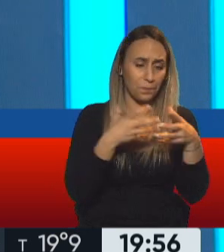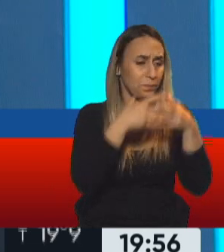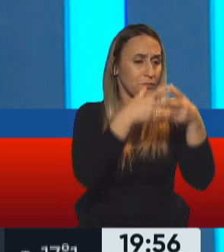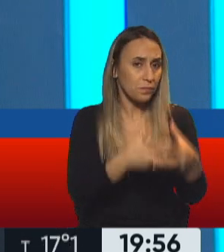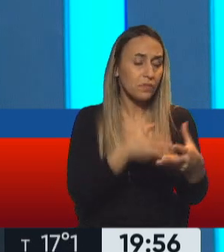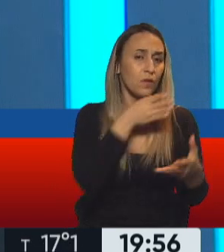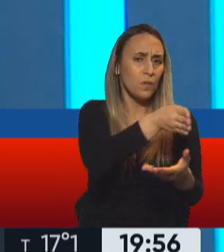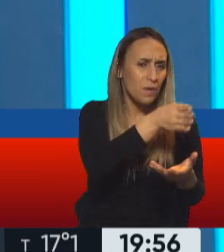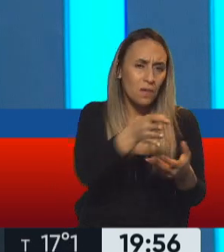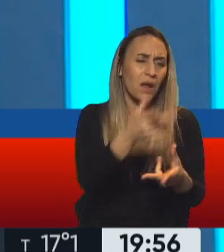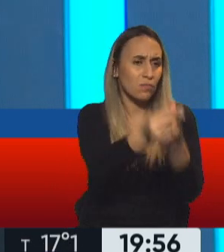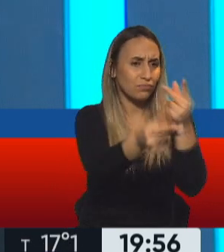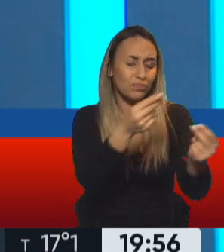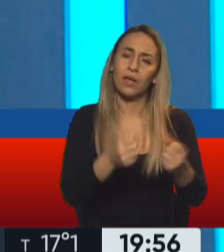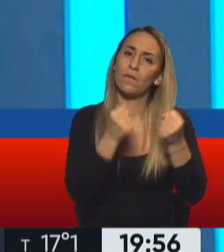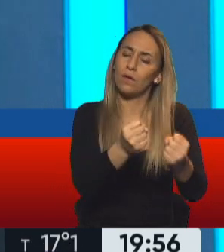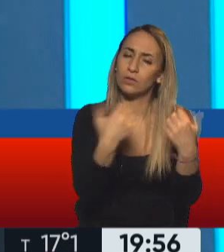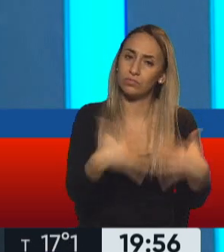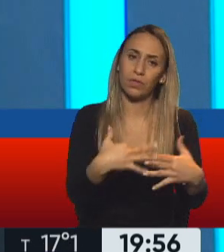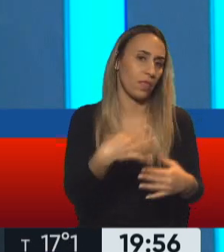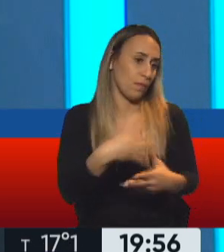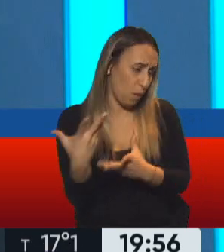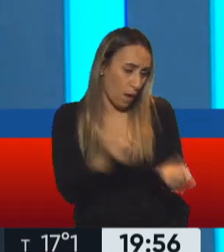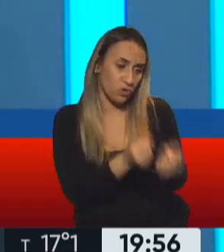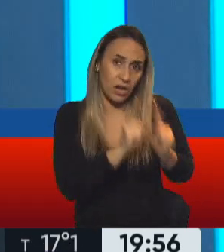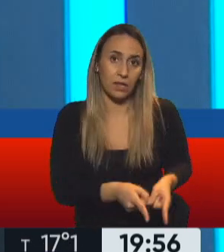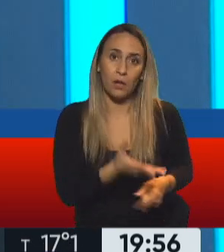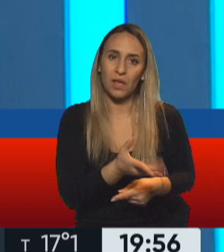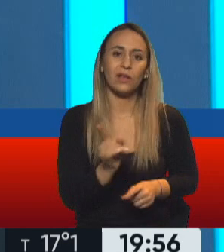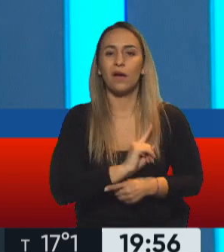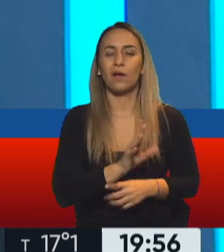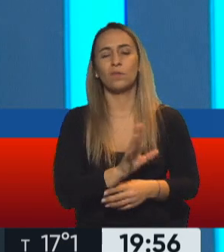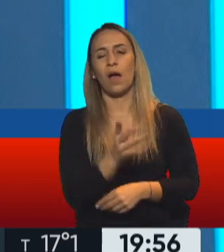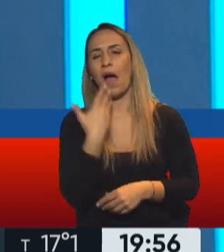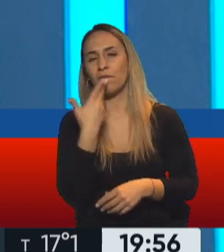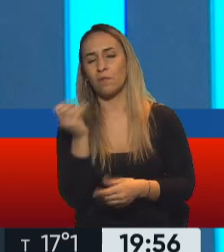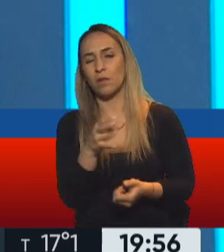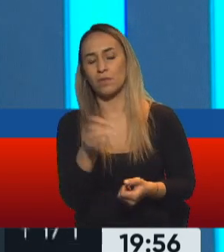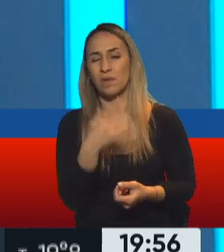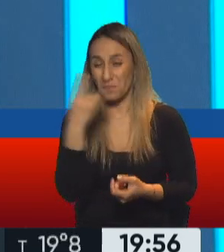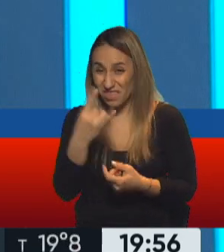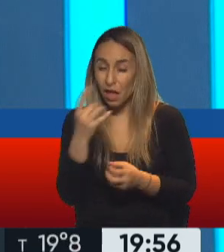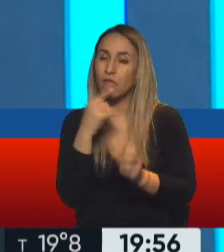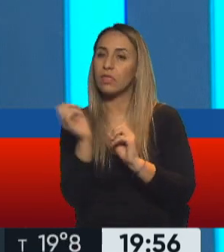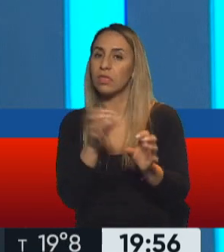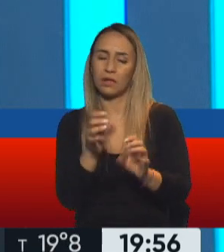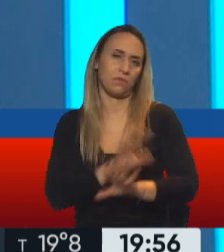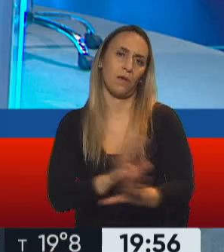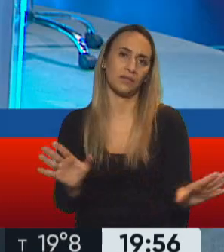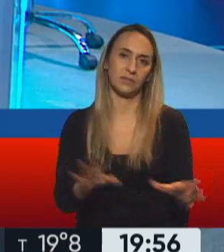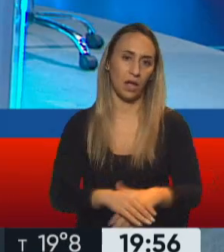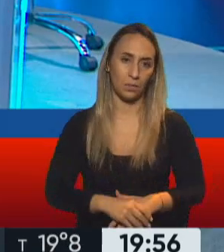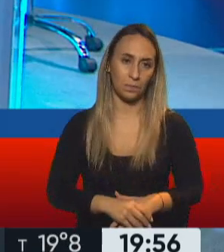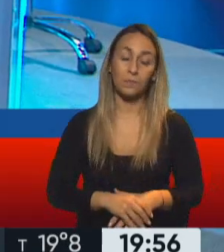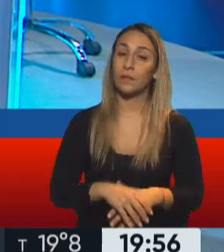provincia. Es un esfuerzo enorme y yo creo que hay que acompañarlos, ayudarlos y no tratar de boicotear, y menos con mentiras. Y además repartir en un